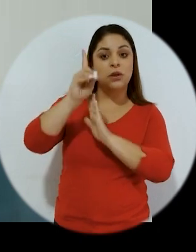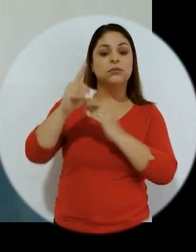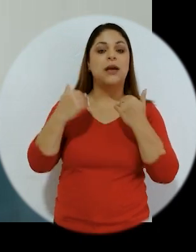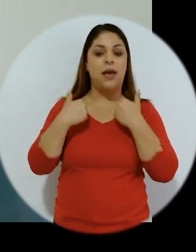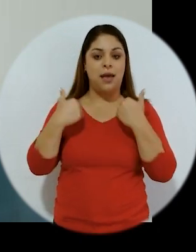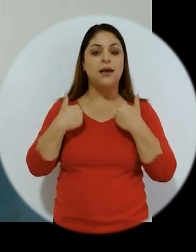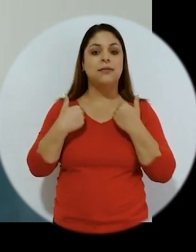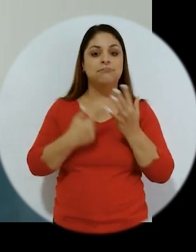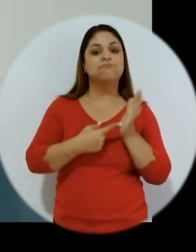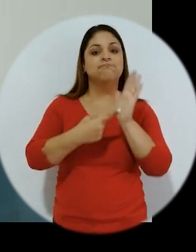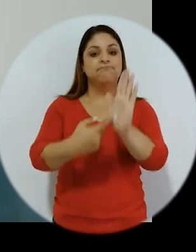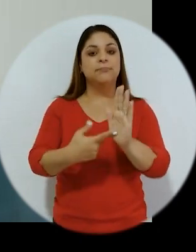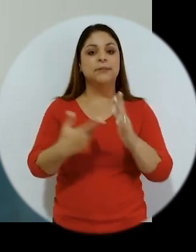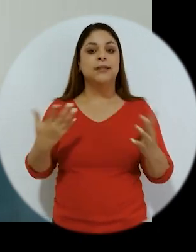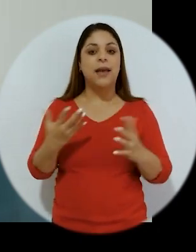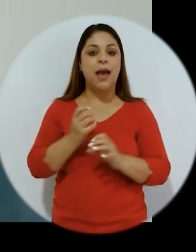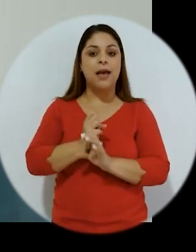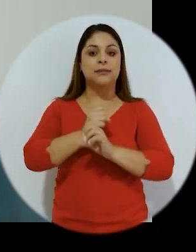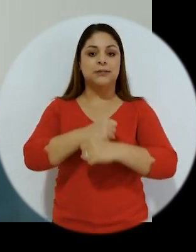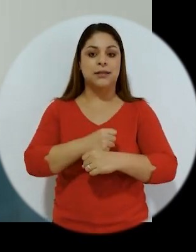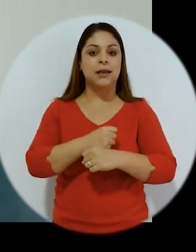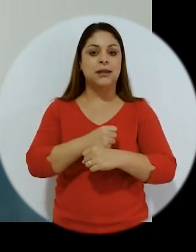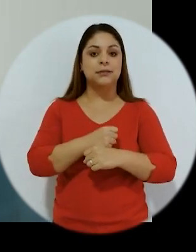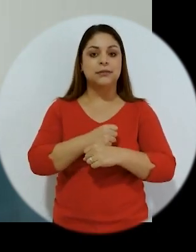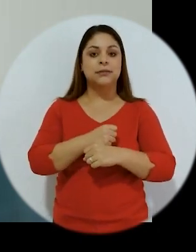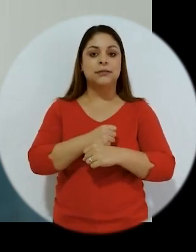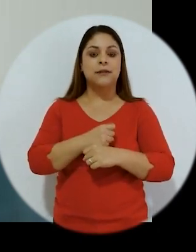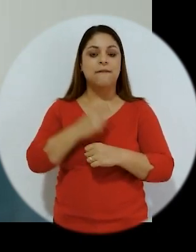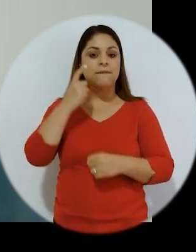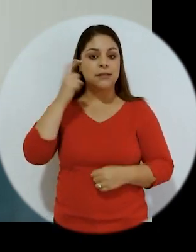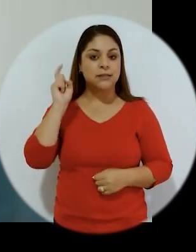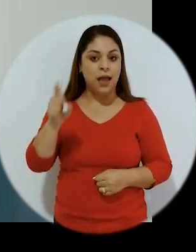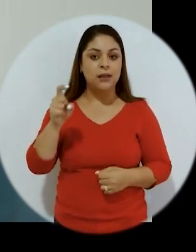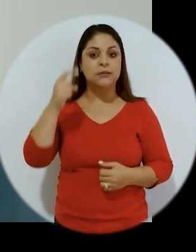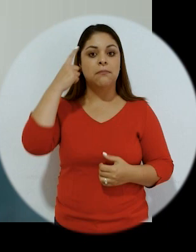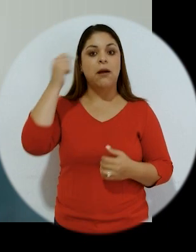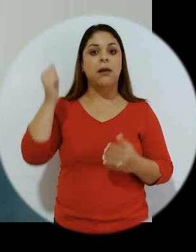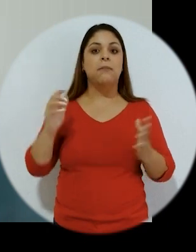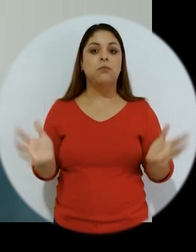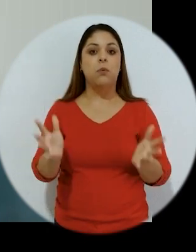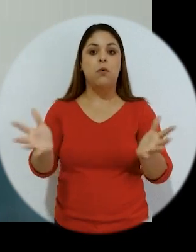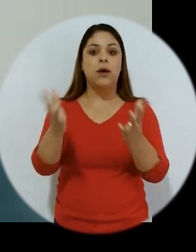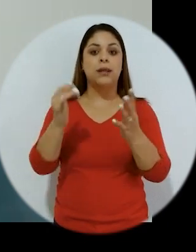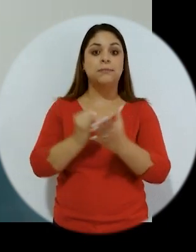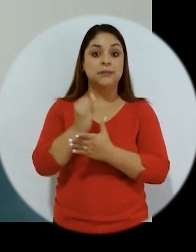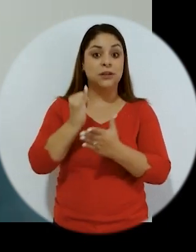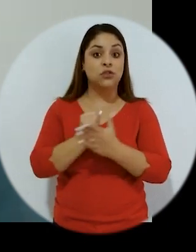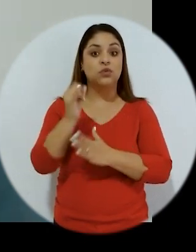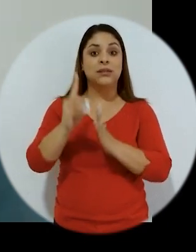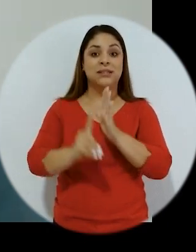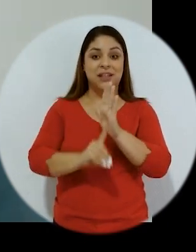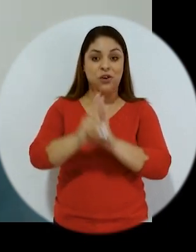países desarrollados han demostrado que al crear incentivos fiscales